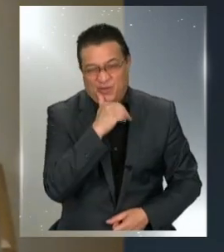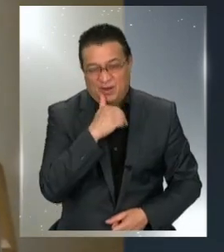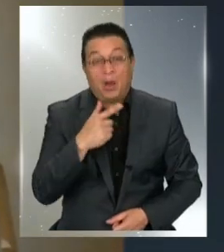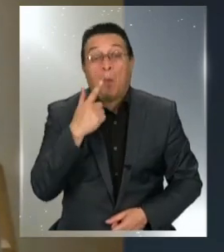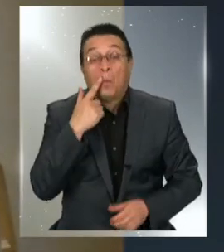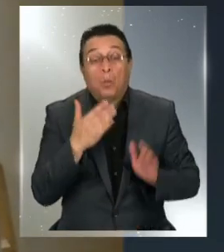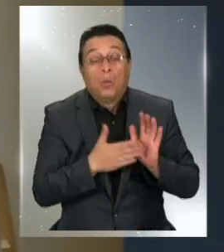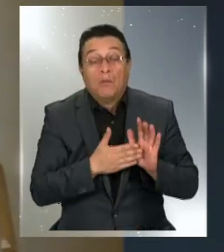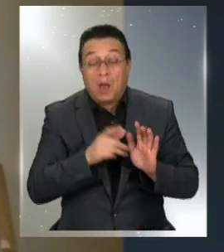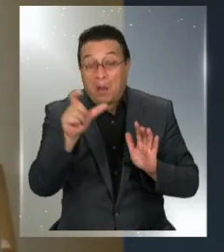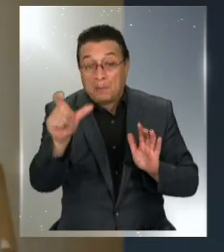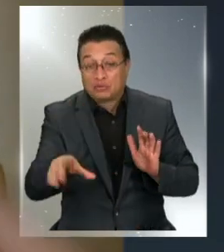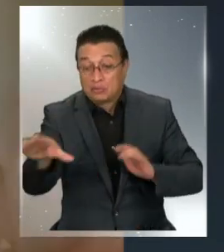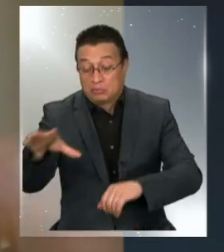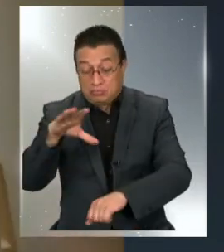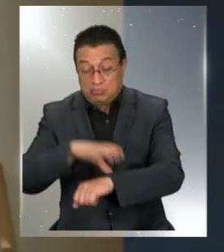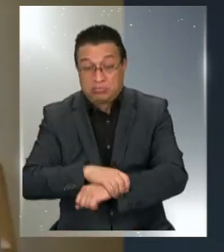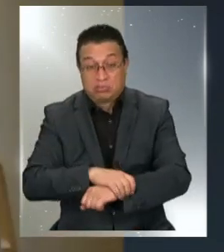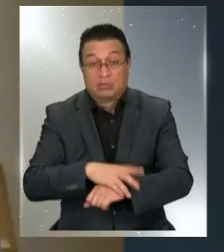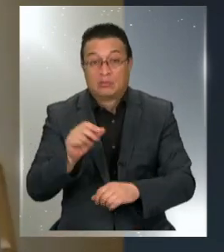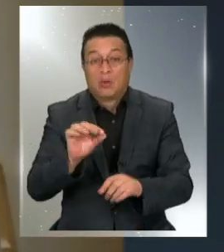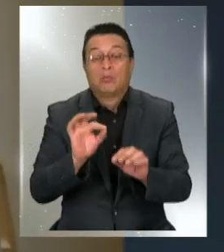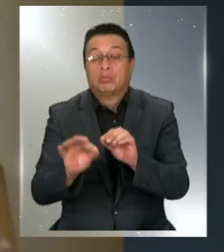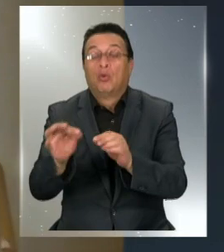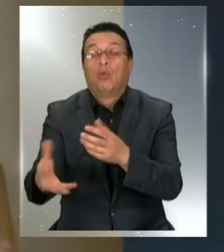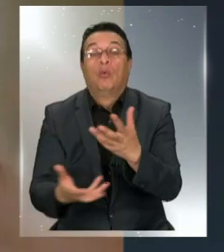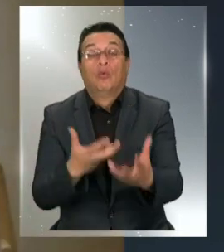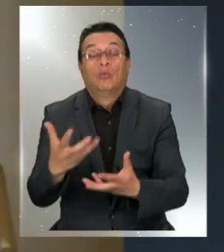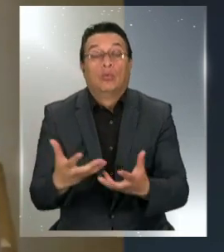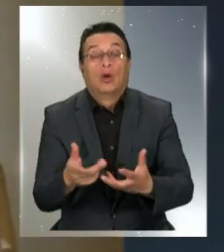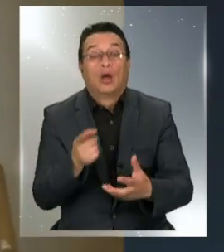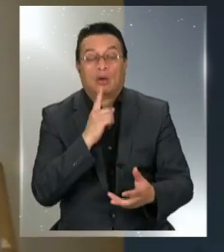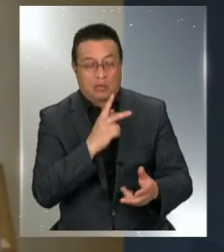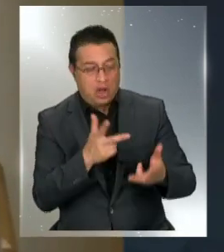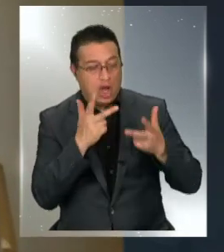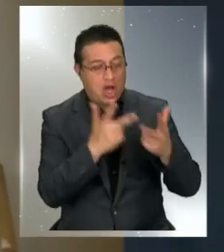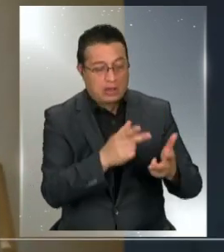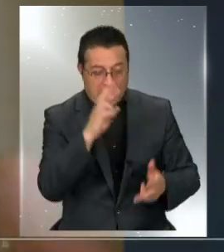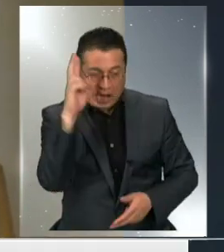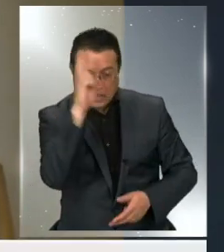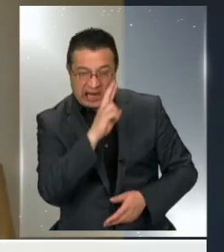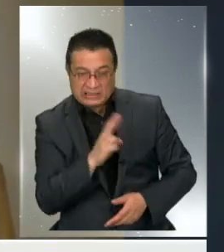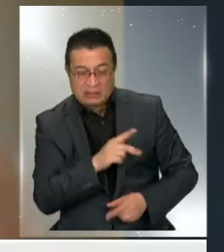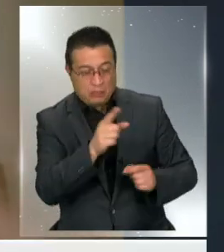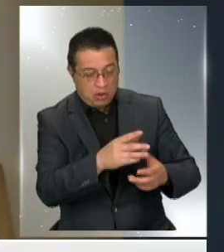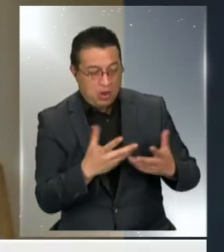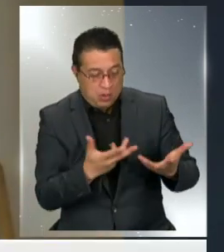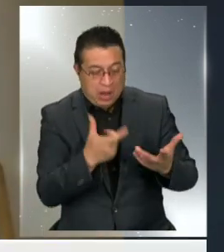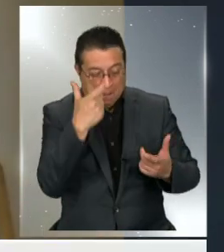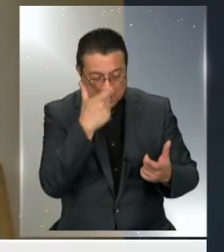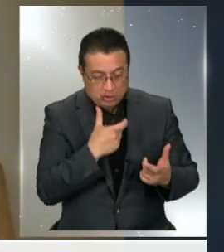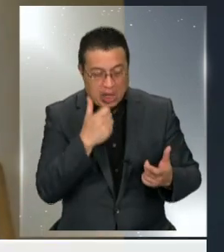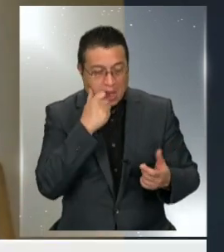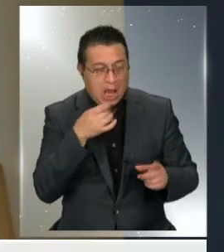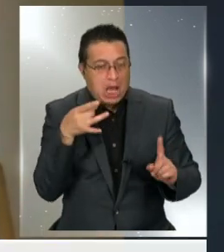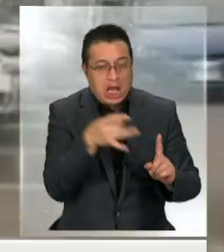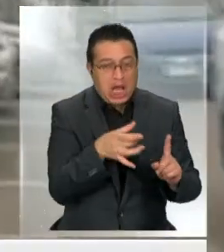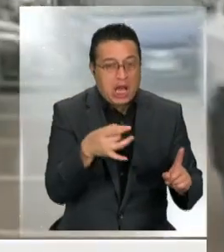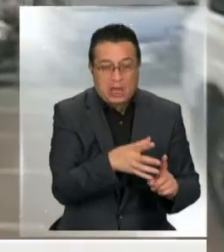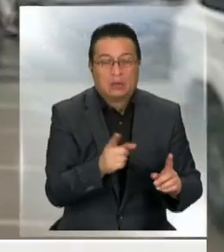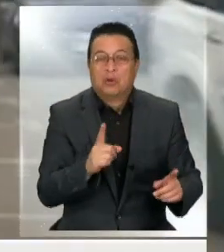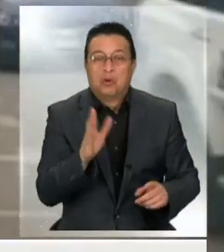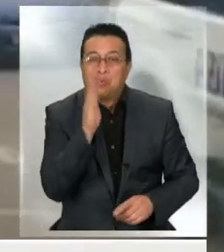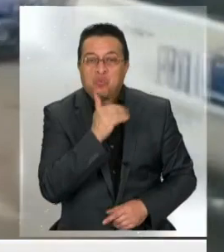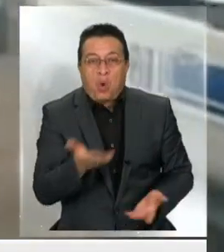es que estas personas fueron detenidas por causar un incendio, no por atentar en contra de la integridad de las personas.